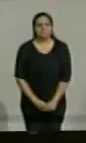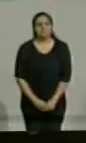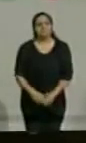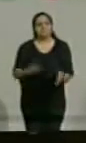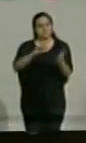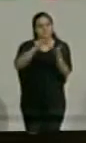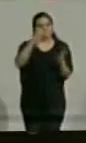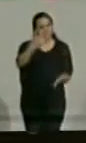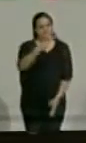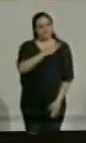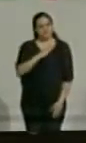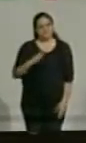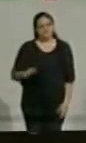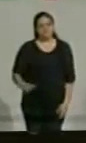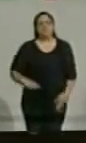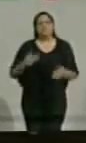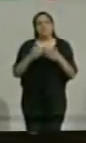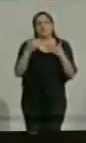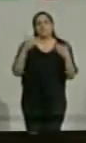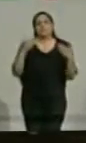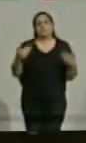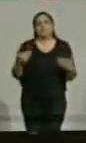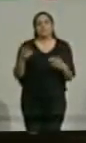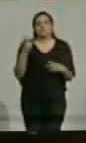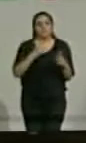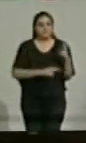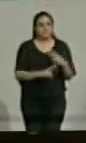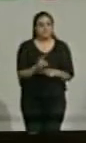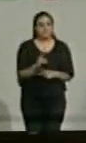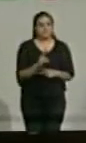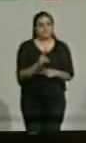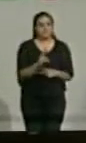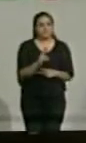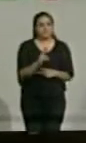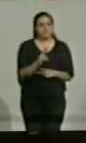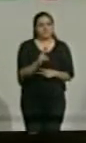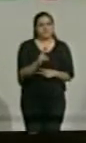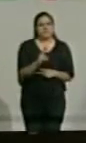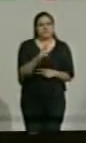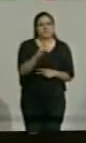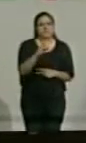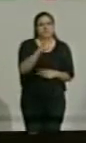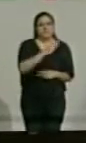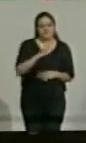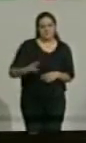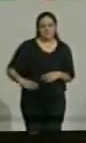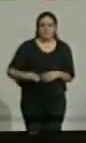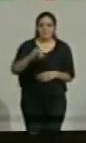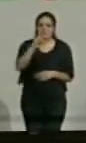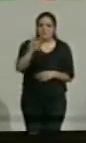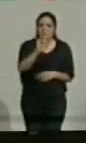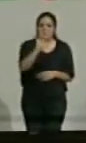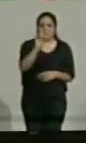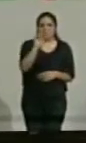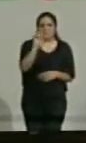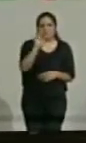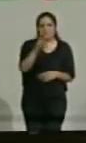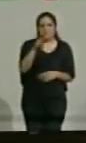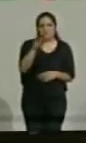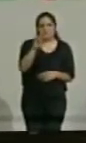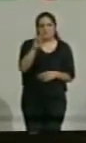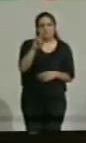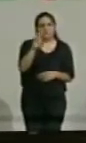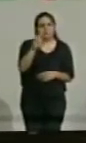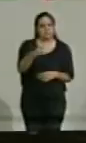Gracias, candidata. Viene a continuación, en el uso de la voz, el candidato Juan Manuel Carreras López. Hasta